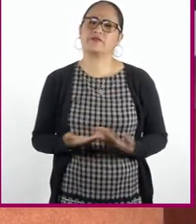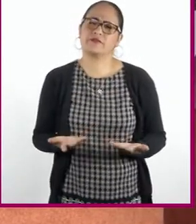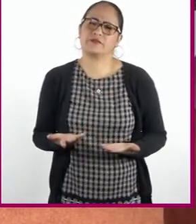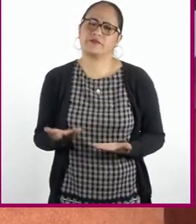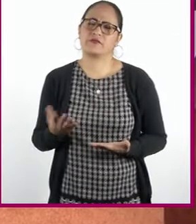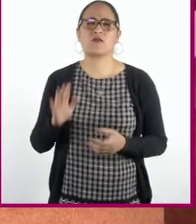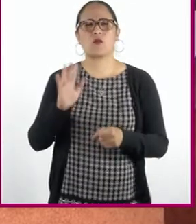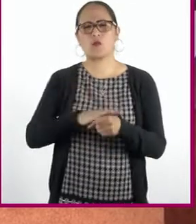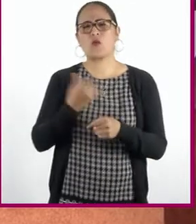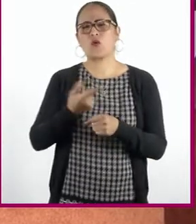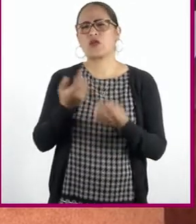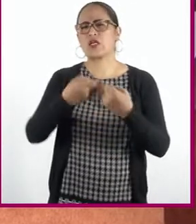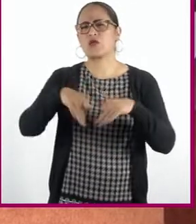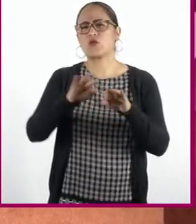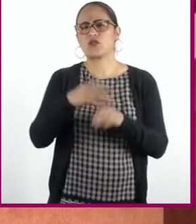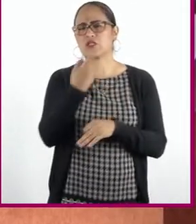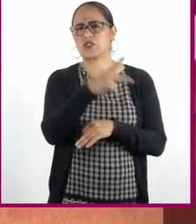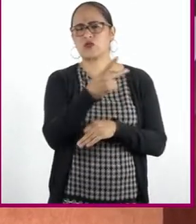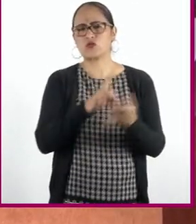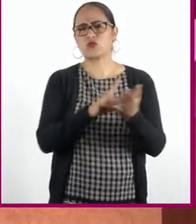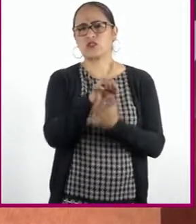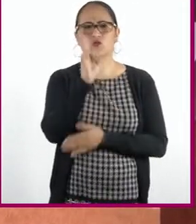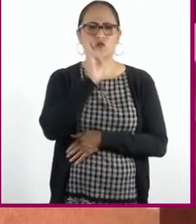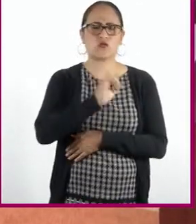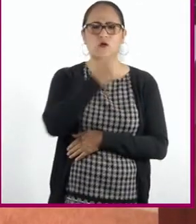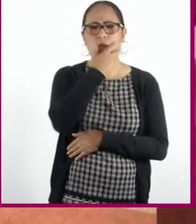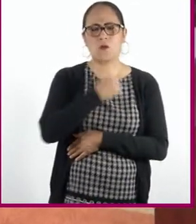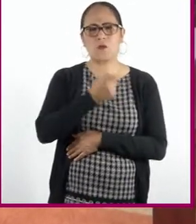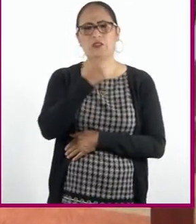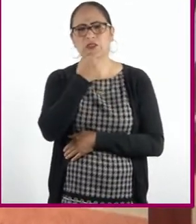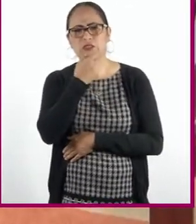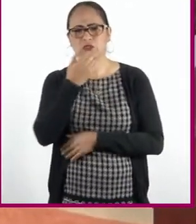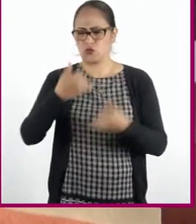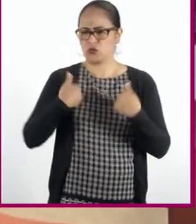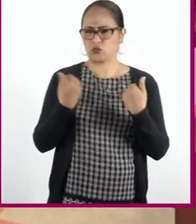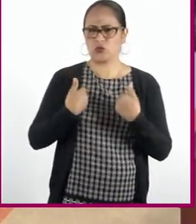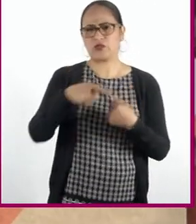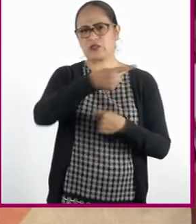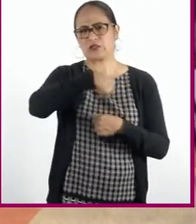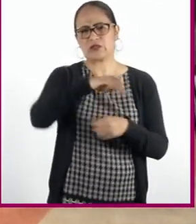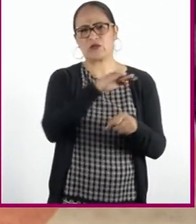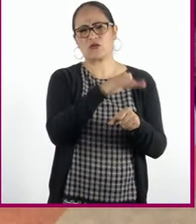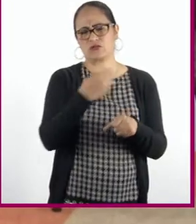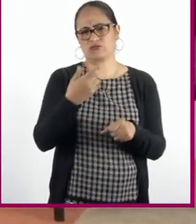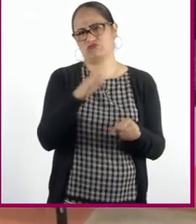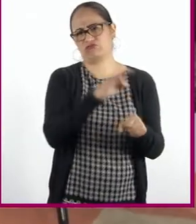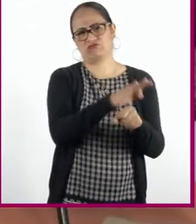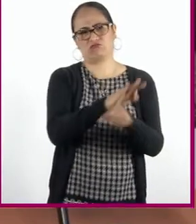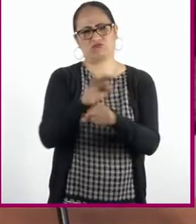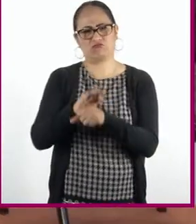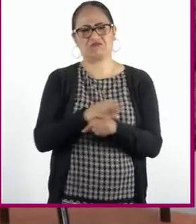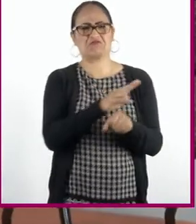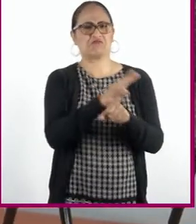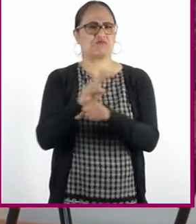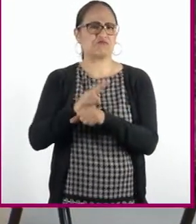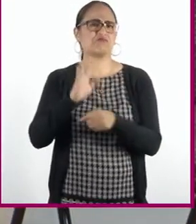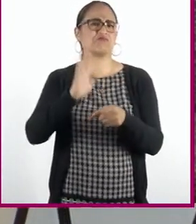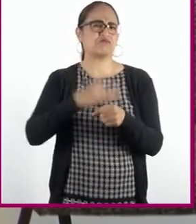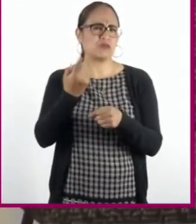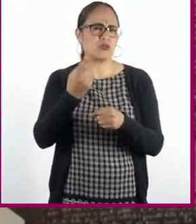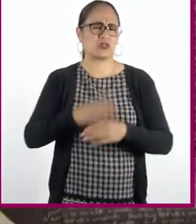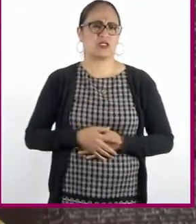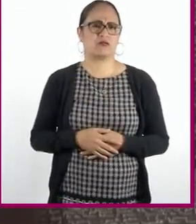particularmente importante velar por los derechos de niñas, niños y jóvenes? Hay muchas razones válidas para vigilar y promover los derechos de